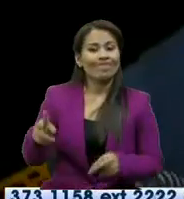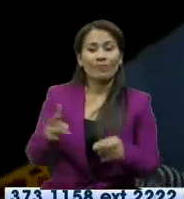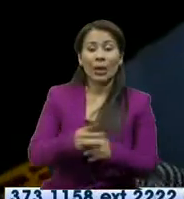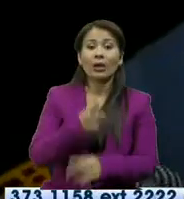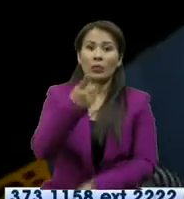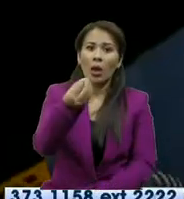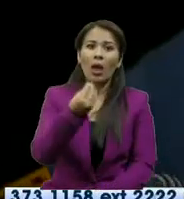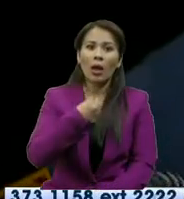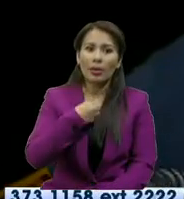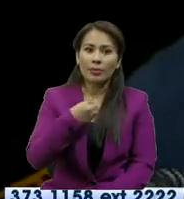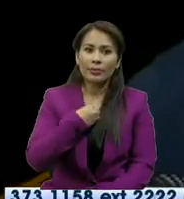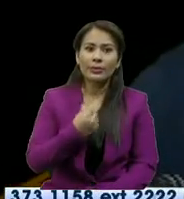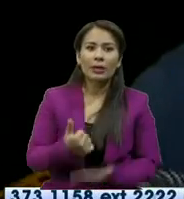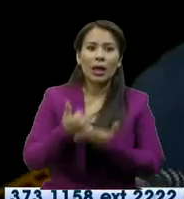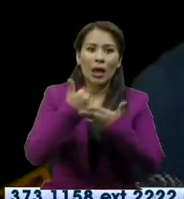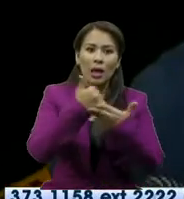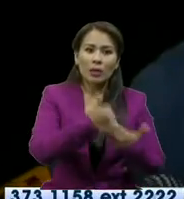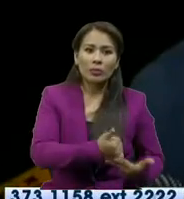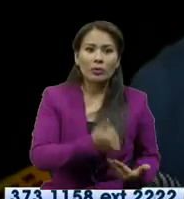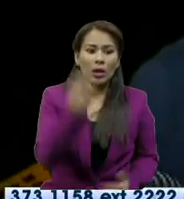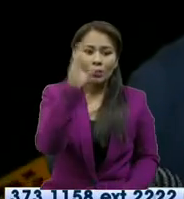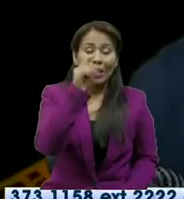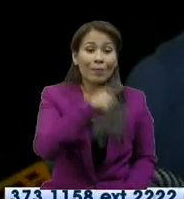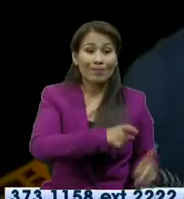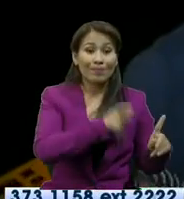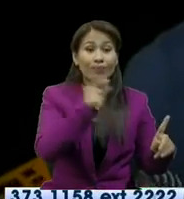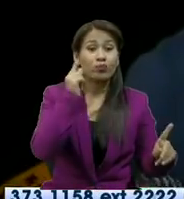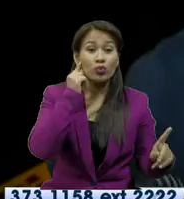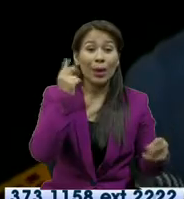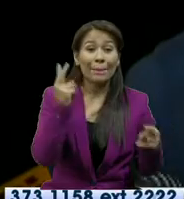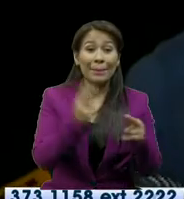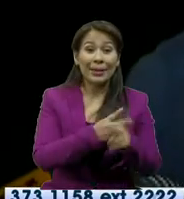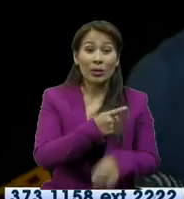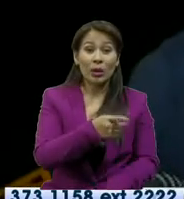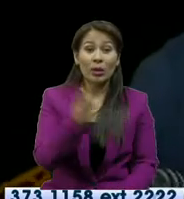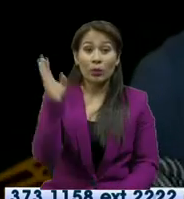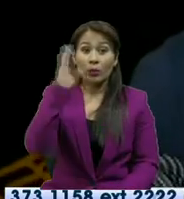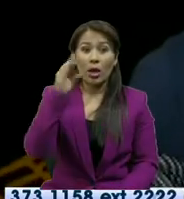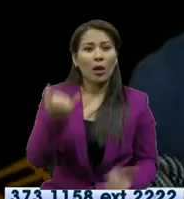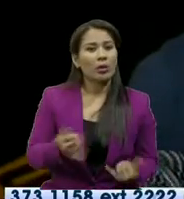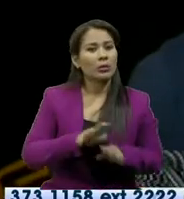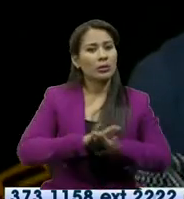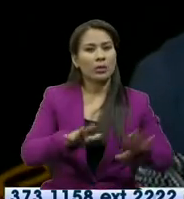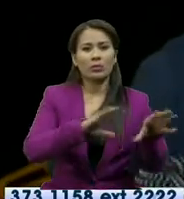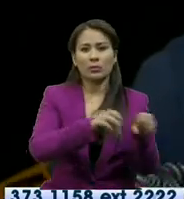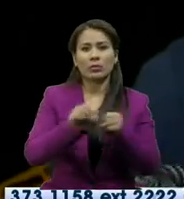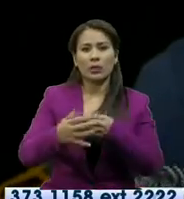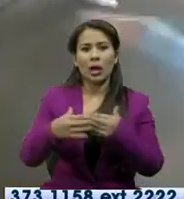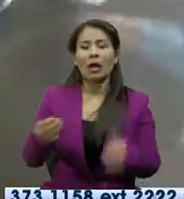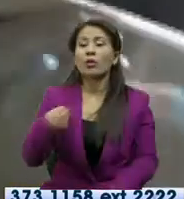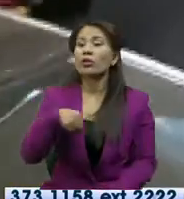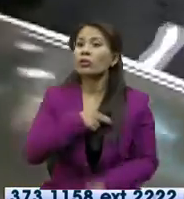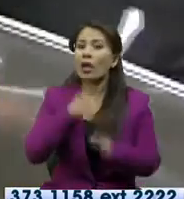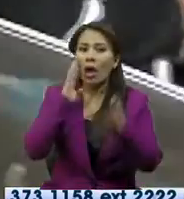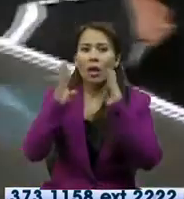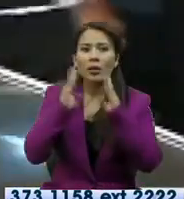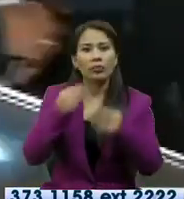Nos ayuden a hacer justicia, ¿no? A dar cumplimiento a las órdenes de captura, que siempre estamos nosotros prestos para colaborar a la ciudadanía.